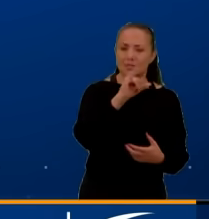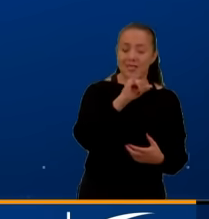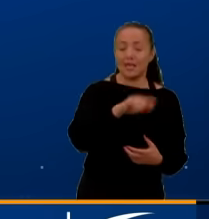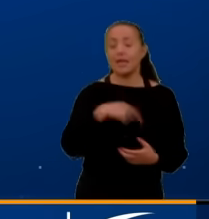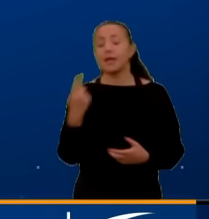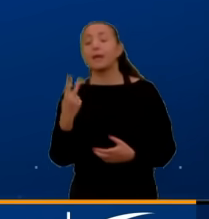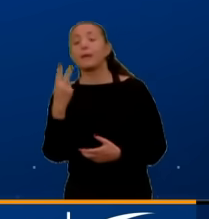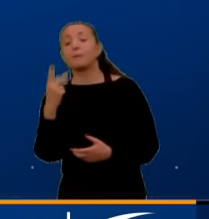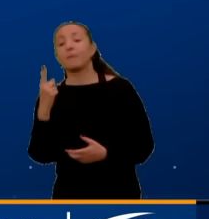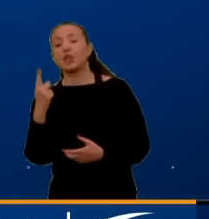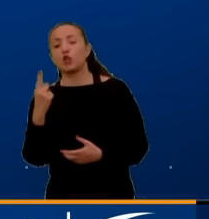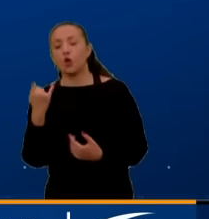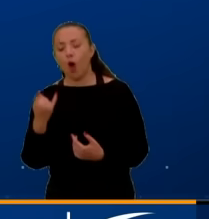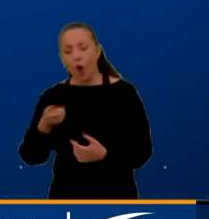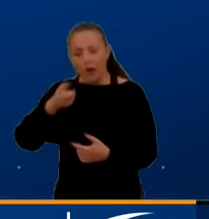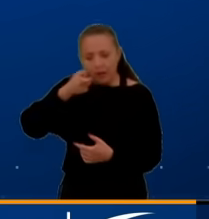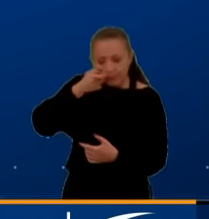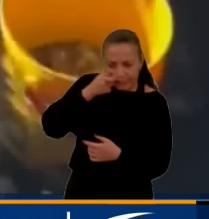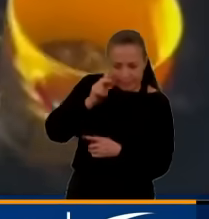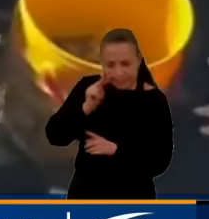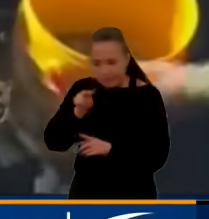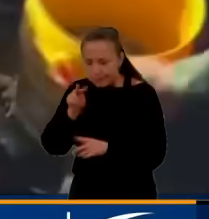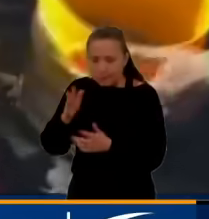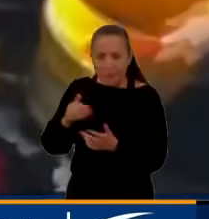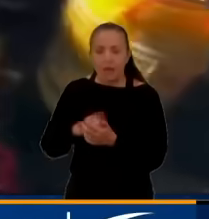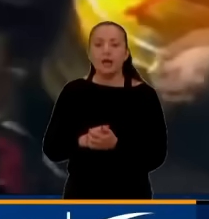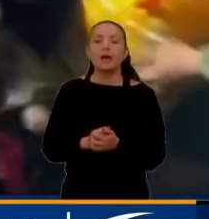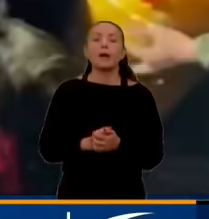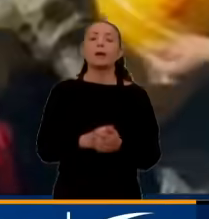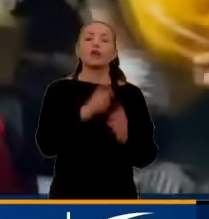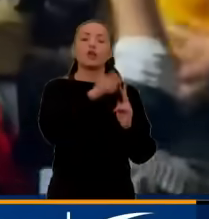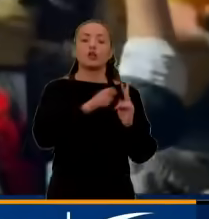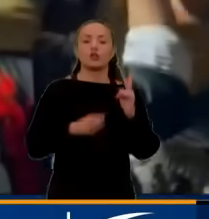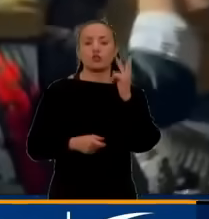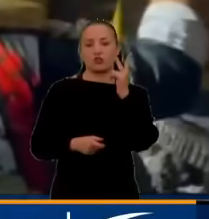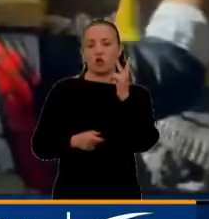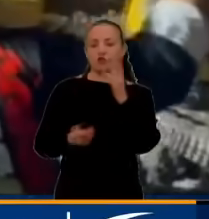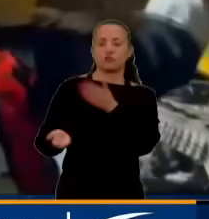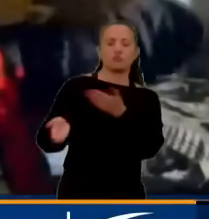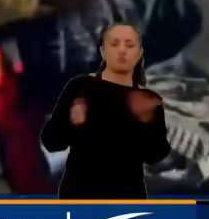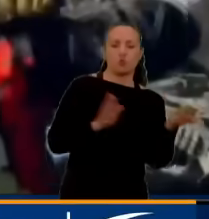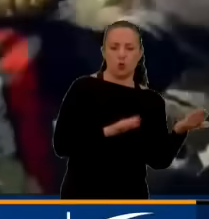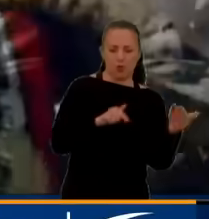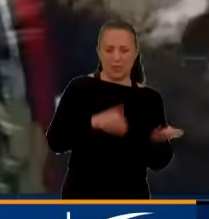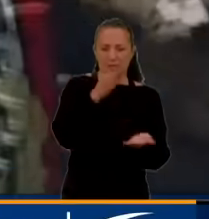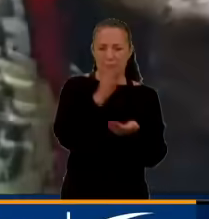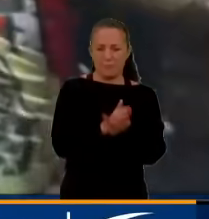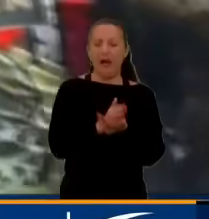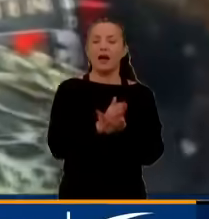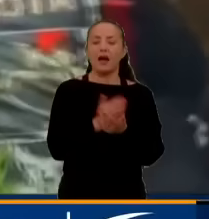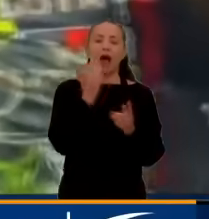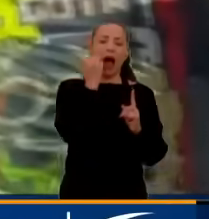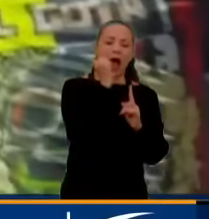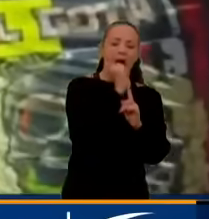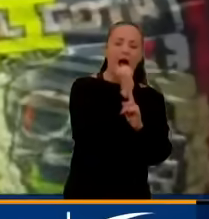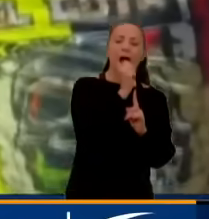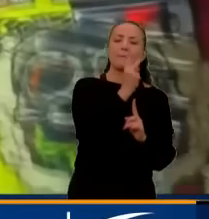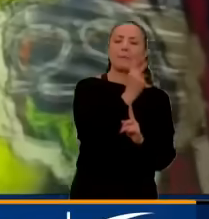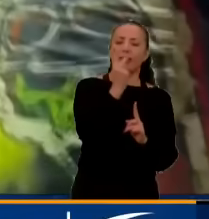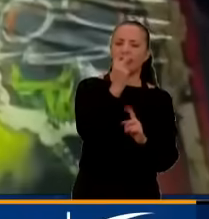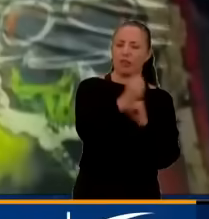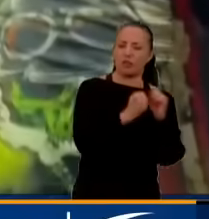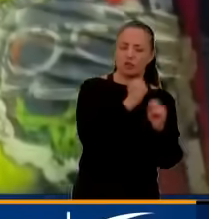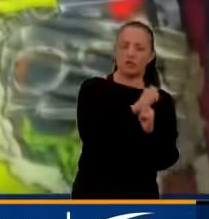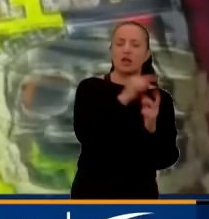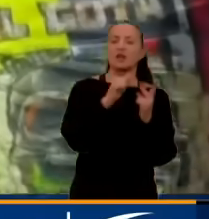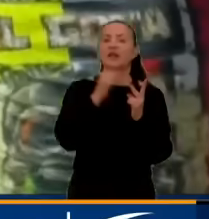en observación. Recordemos que son 2 víctimas fatales de este hecho, una mujer de 22 años y